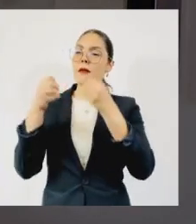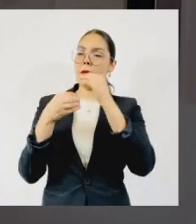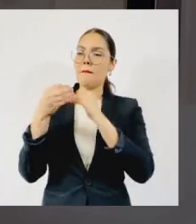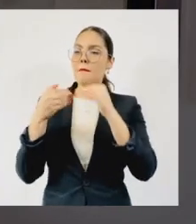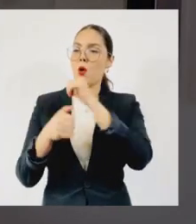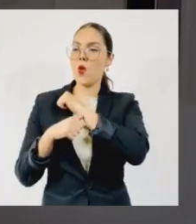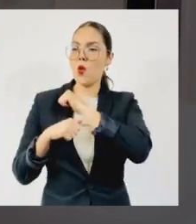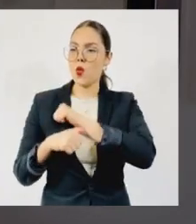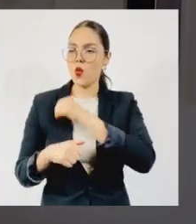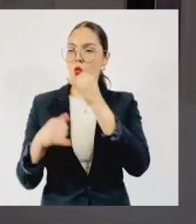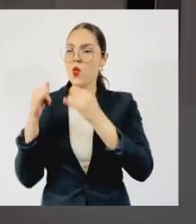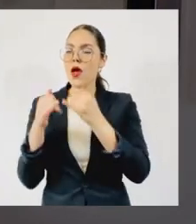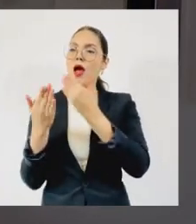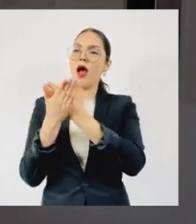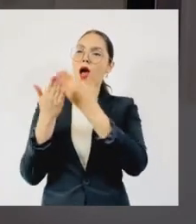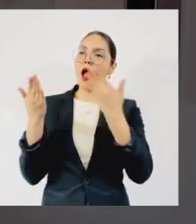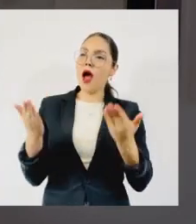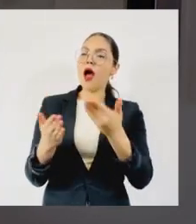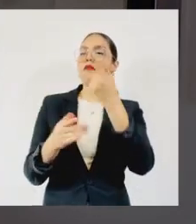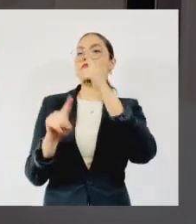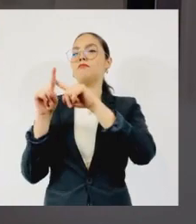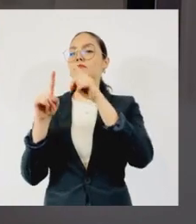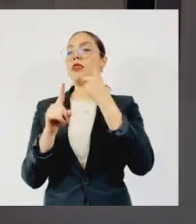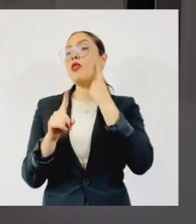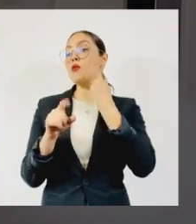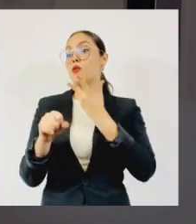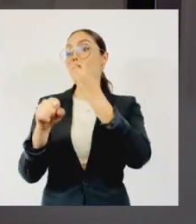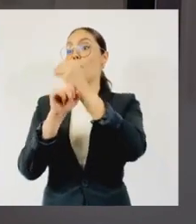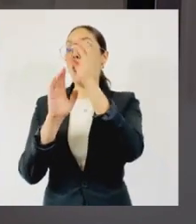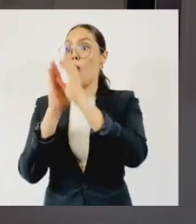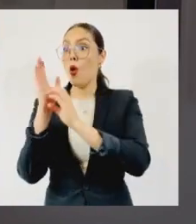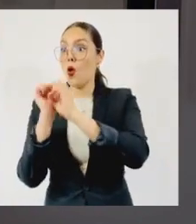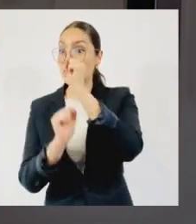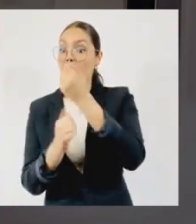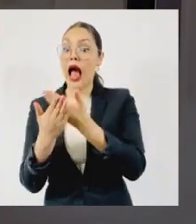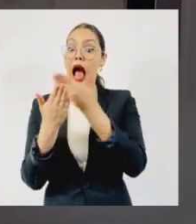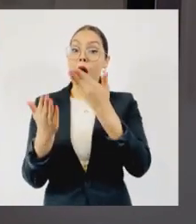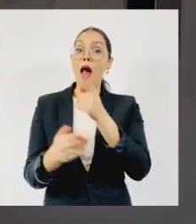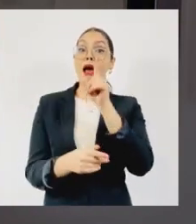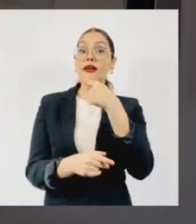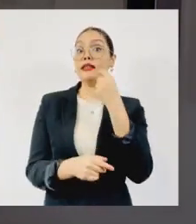senadora. ¿Cómo te sientes de dedicar toda tu vida a la nación?